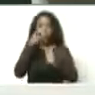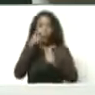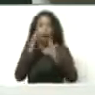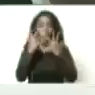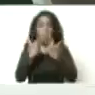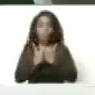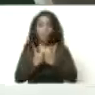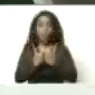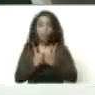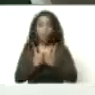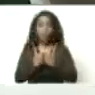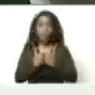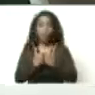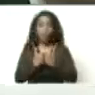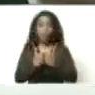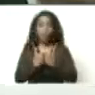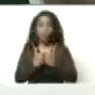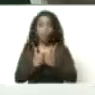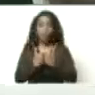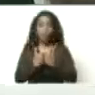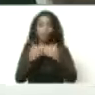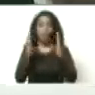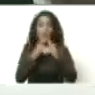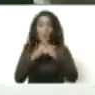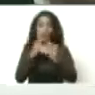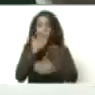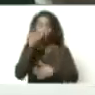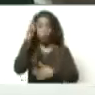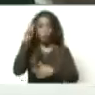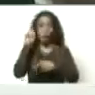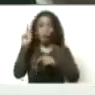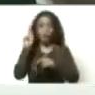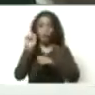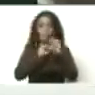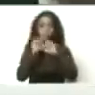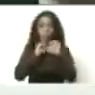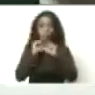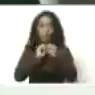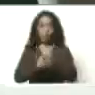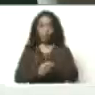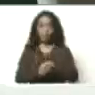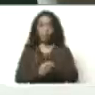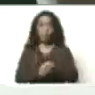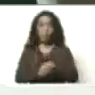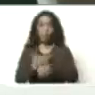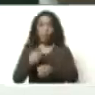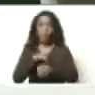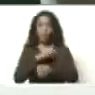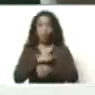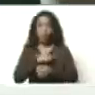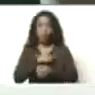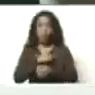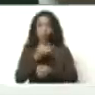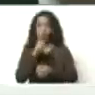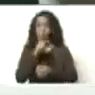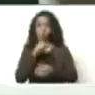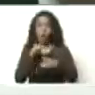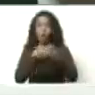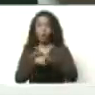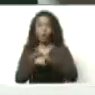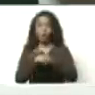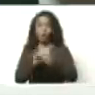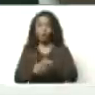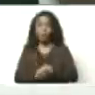de de la hacienda indio rangel ahí está esa maquinaria presidente y nosotros no tenemos acceso a ella